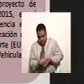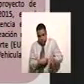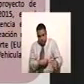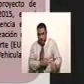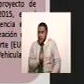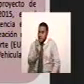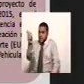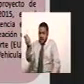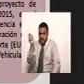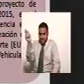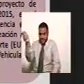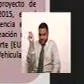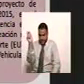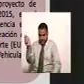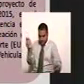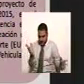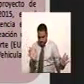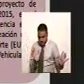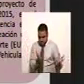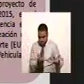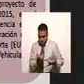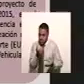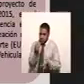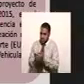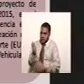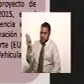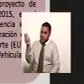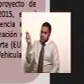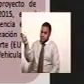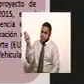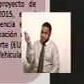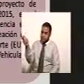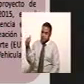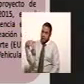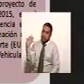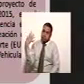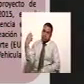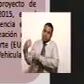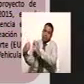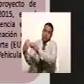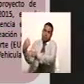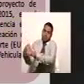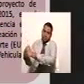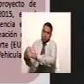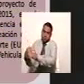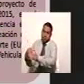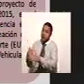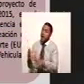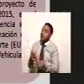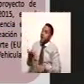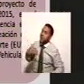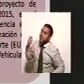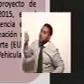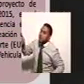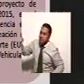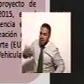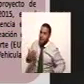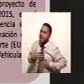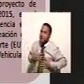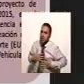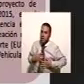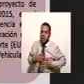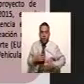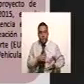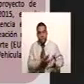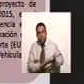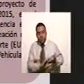son notificados que el cupo del vehículo que ahora seguramente querrán enajenar fue matriculado sin cupo y le están